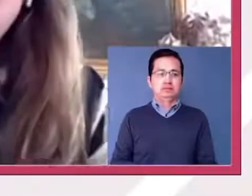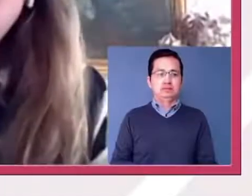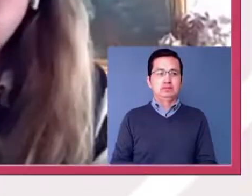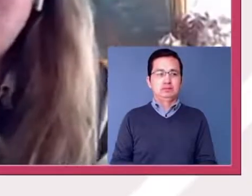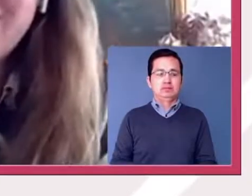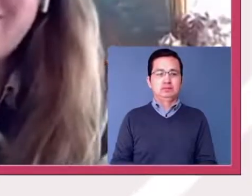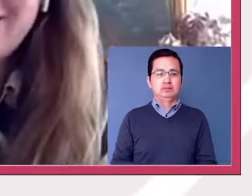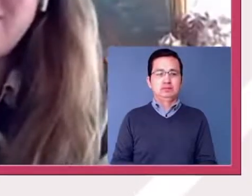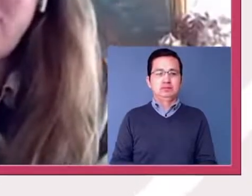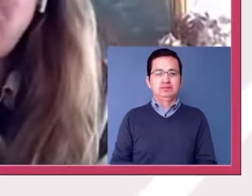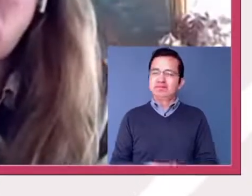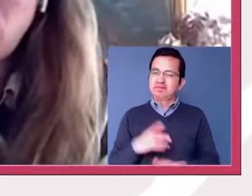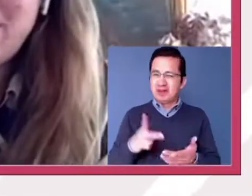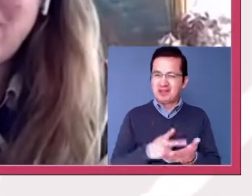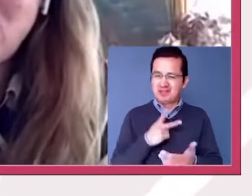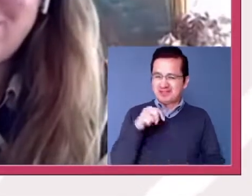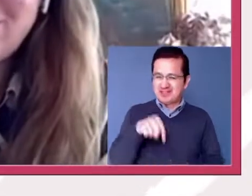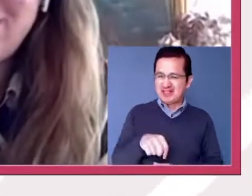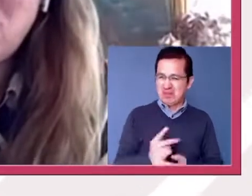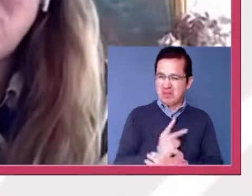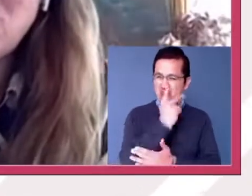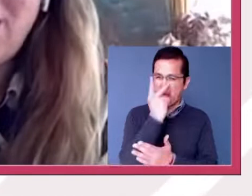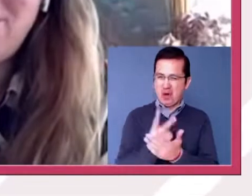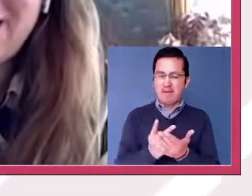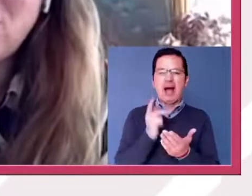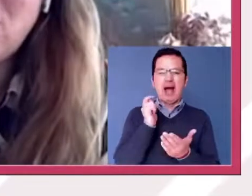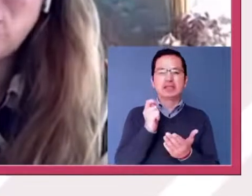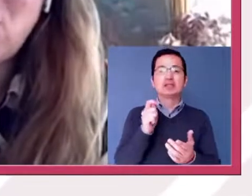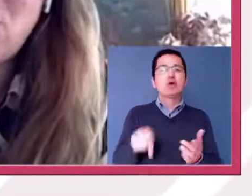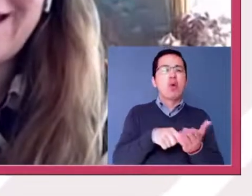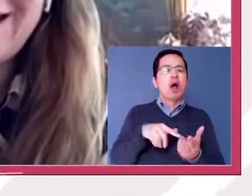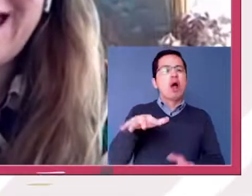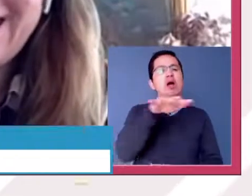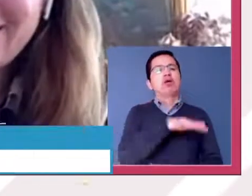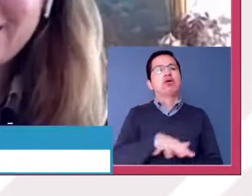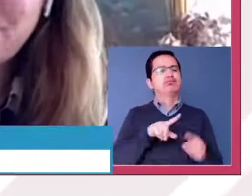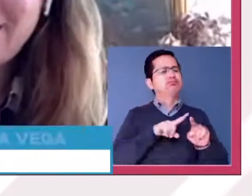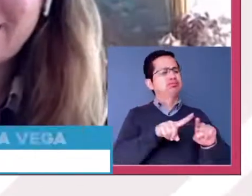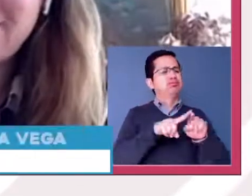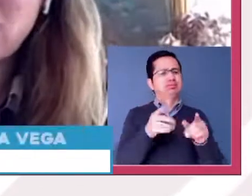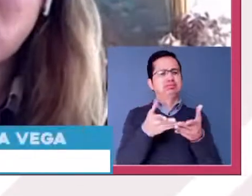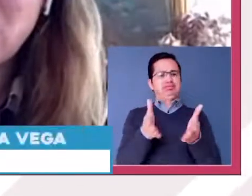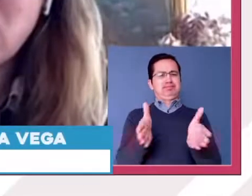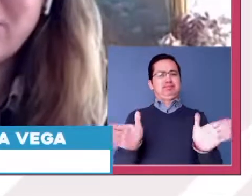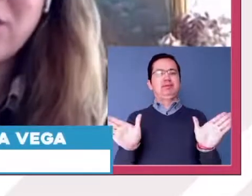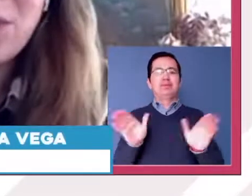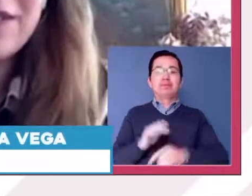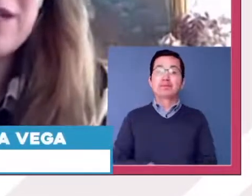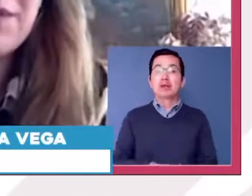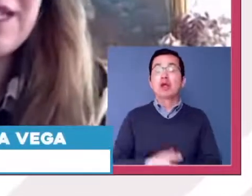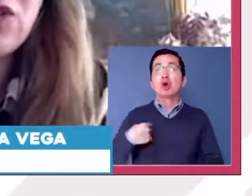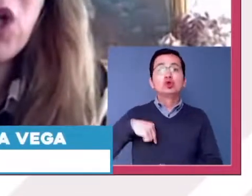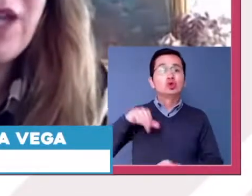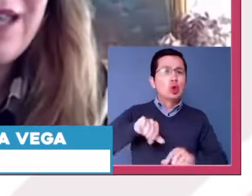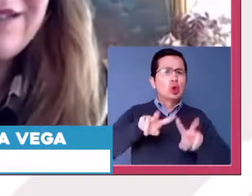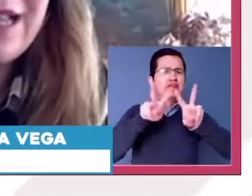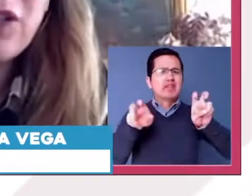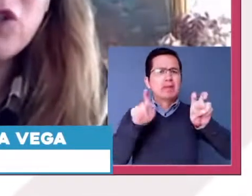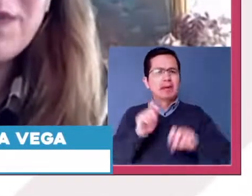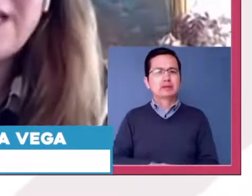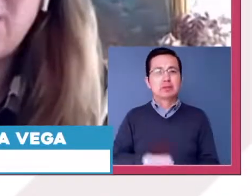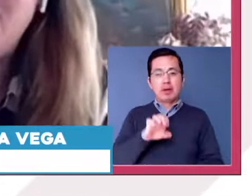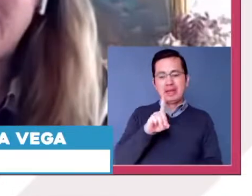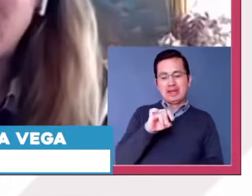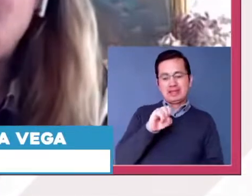Pues estamos de vuelta aquí en Espacio Diverso y estamos hablando sobre la EDIS 2021, la encuesta sobre discriminación